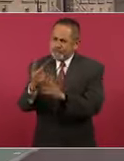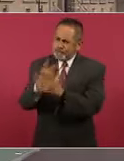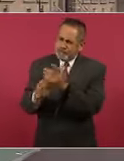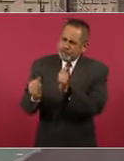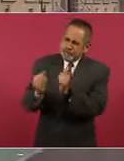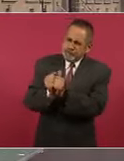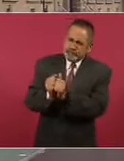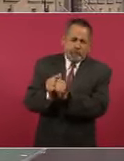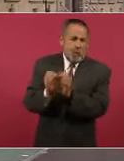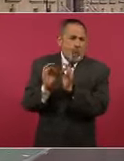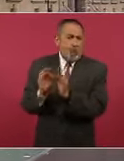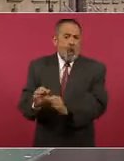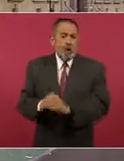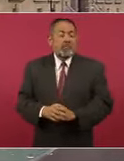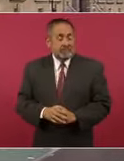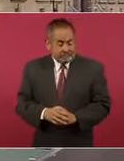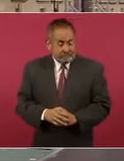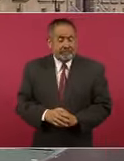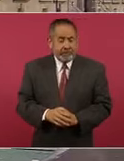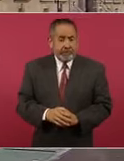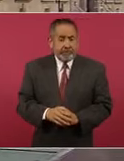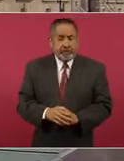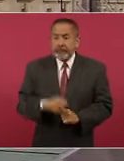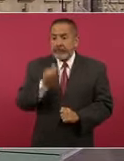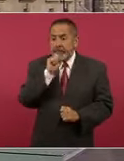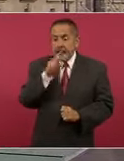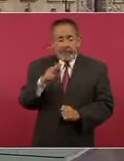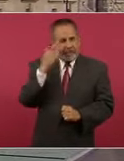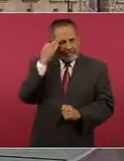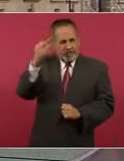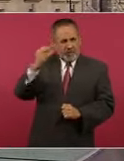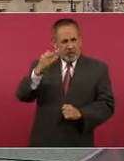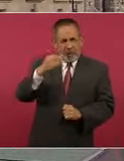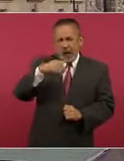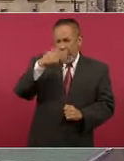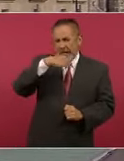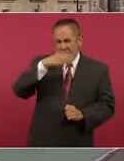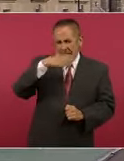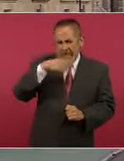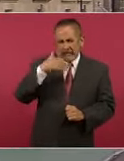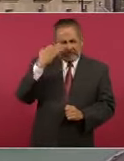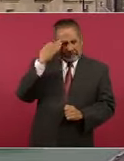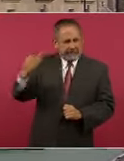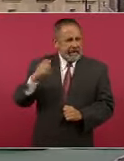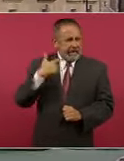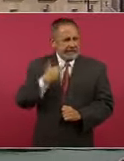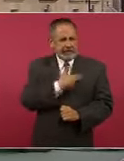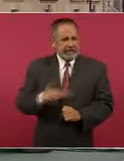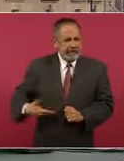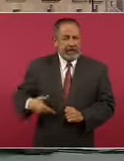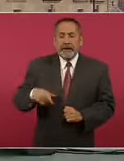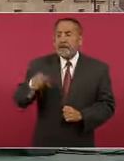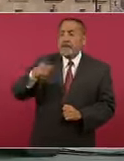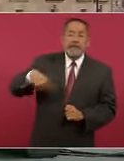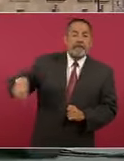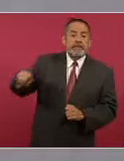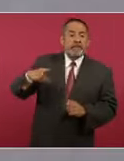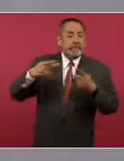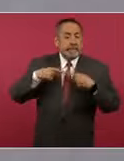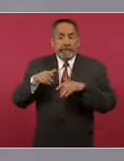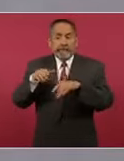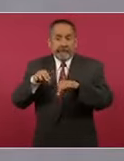Por otra parte, durante el cardenismo, los obreros sintieron